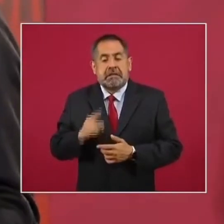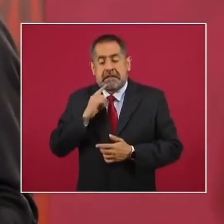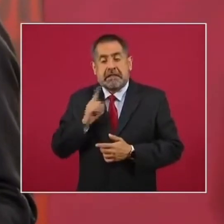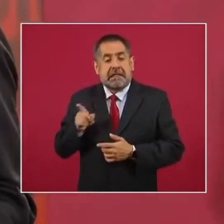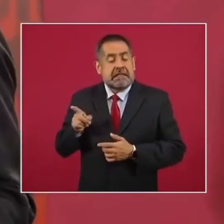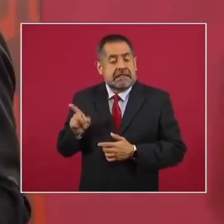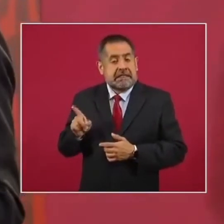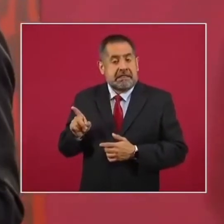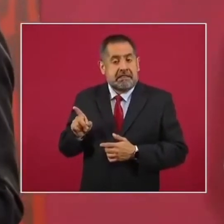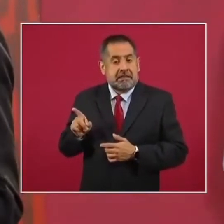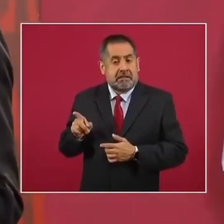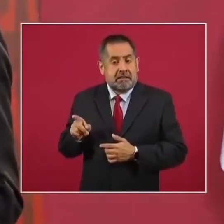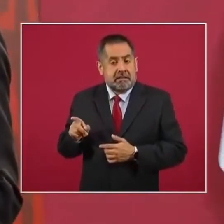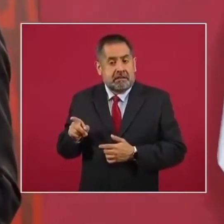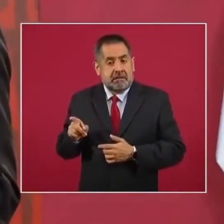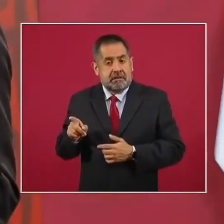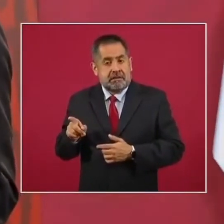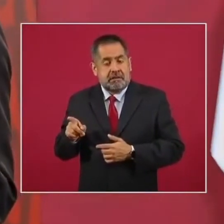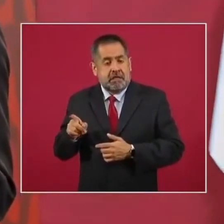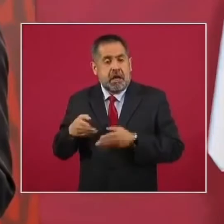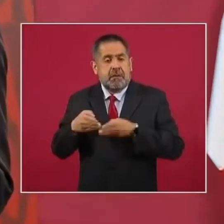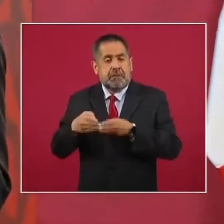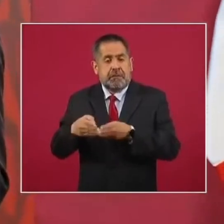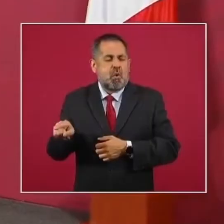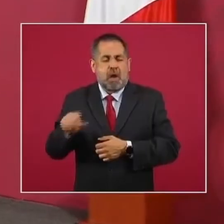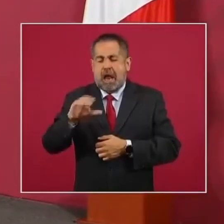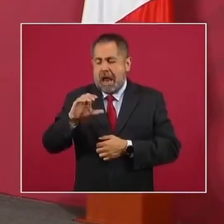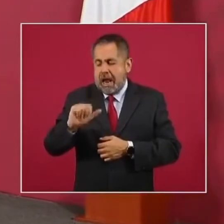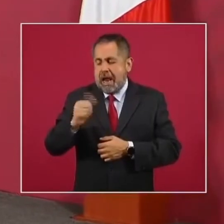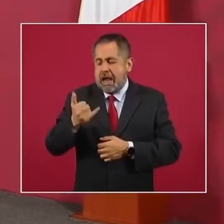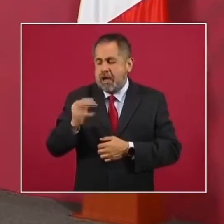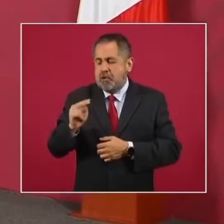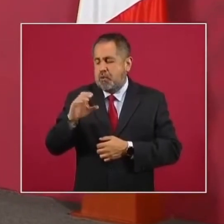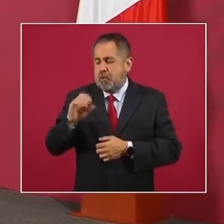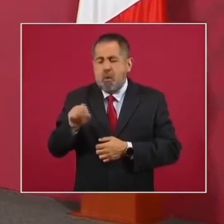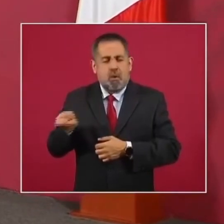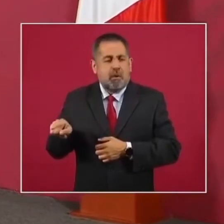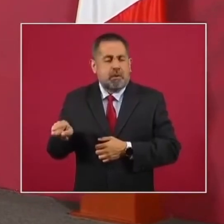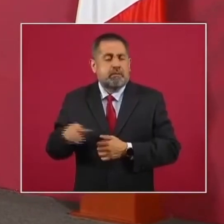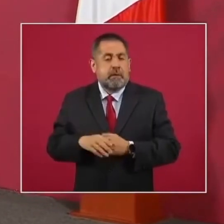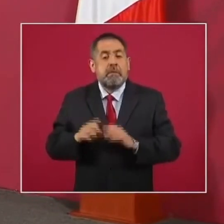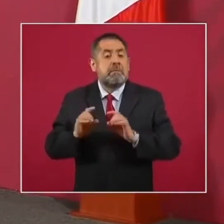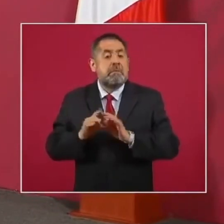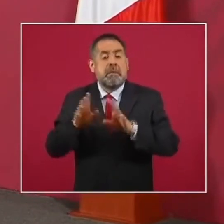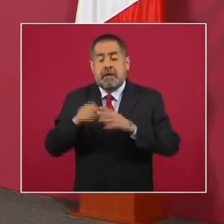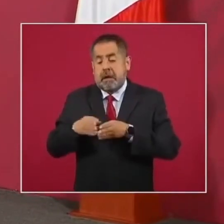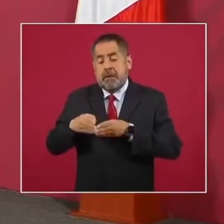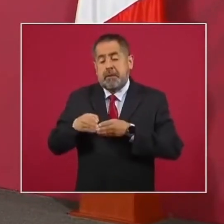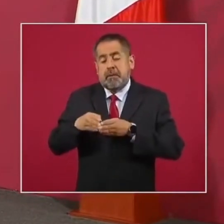a una canoa y entonces vino un viento